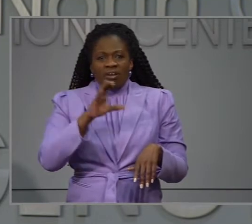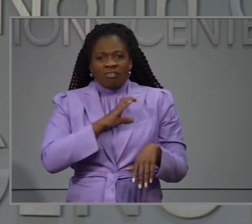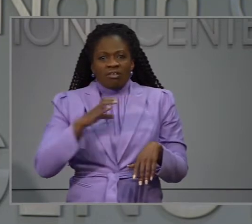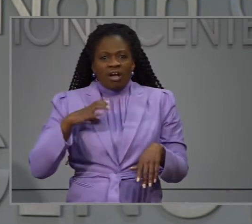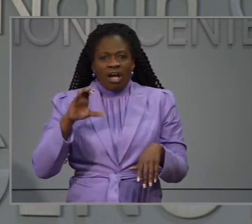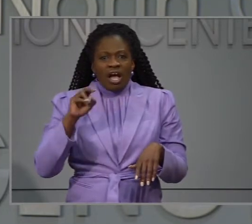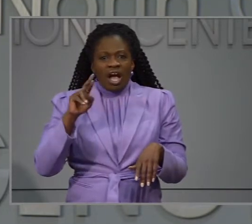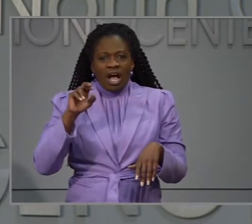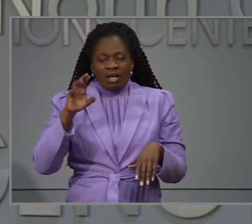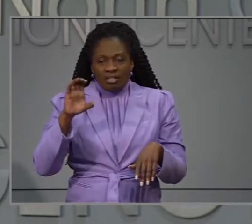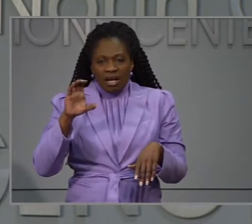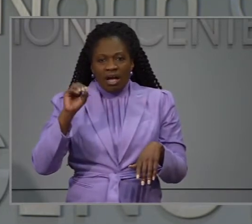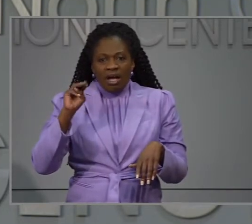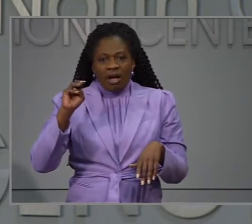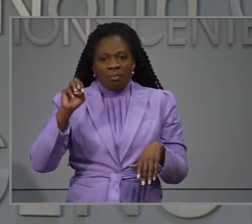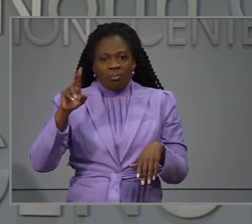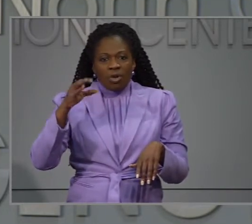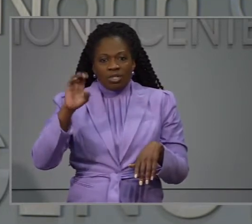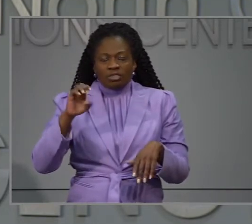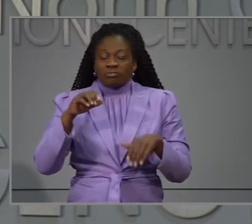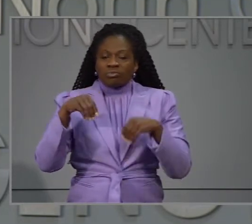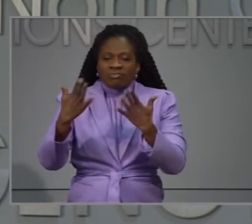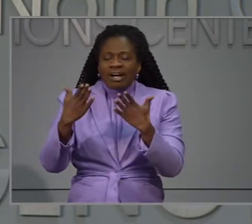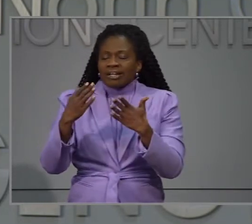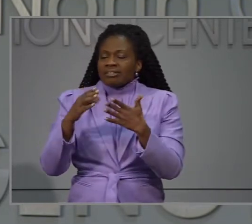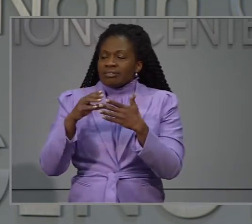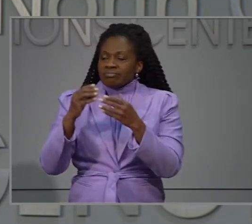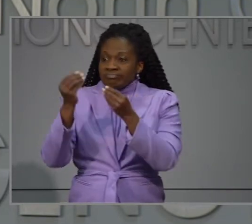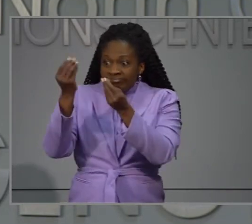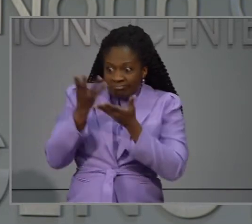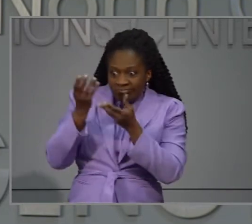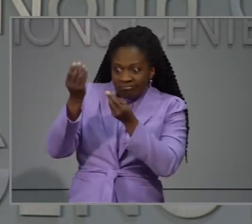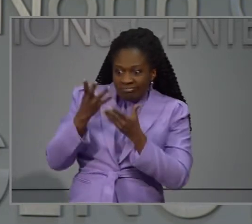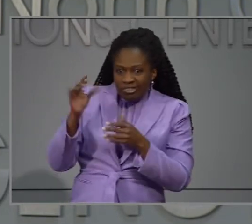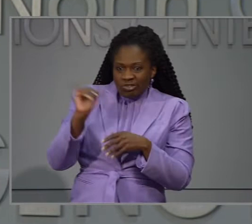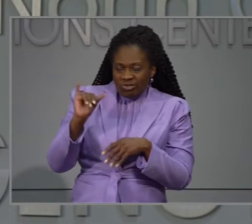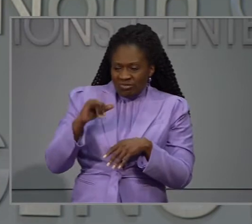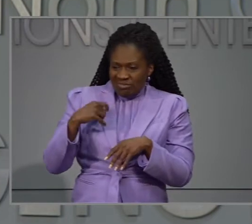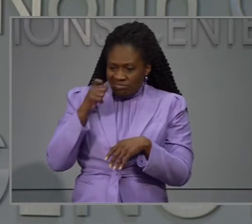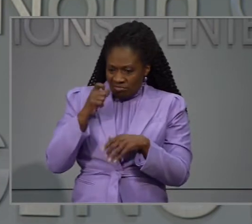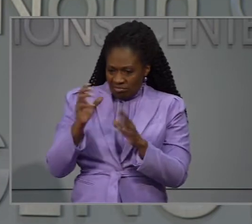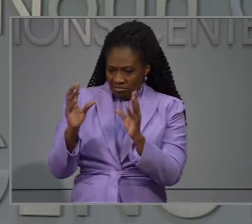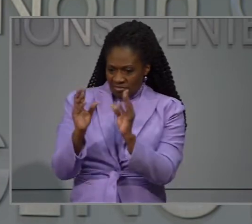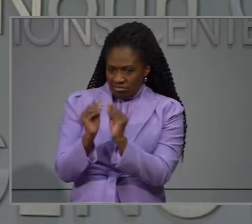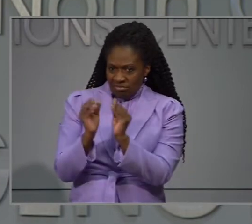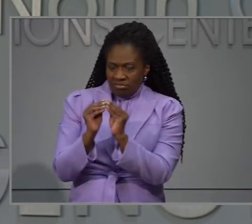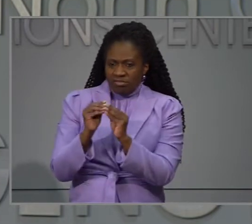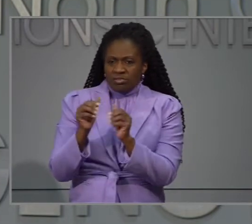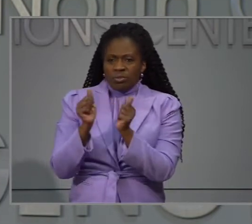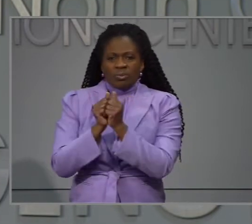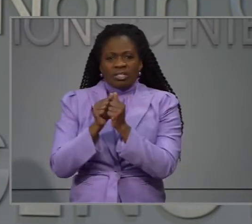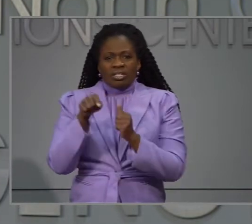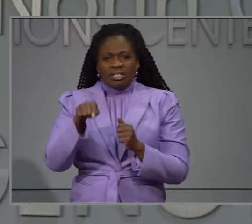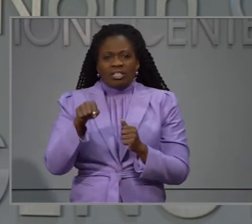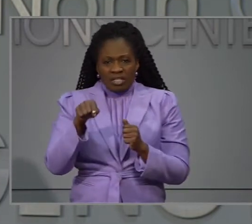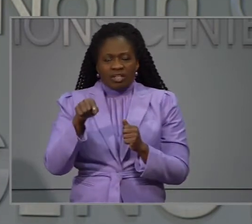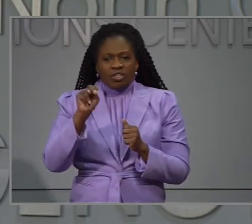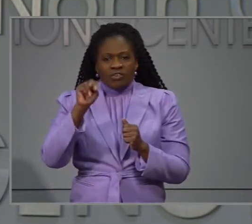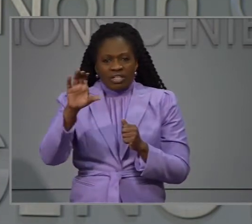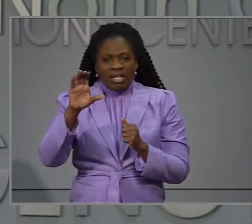la cámara de comercio quien ha estado ofreciéndonos información acabo de tener una llamada de conferencia